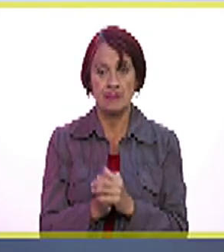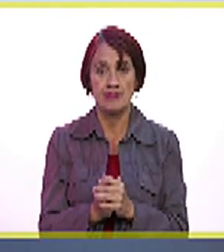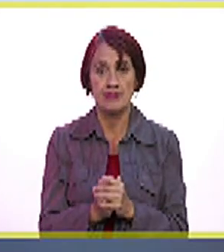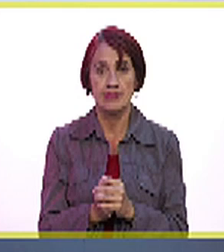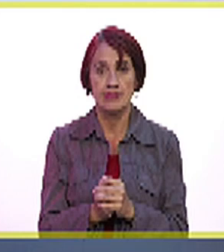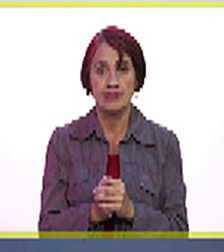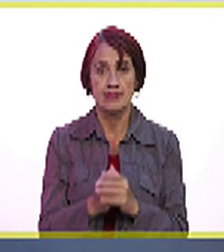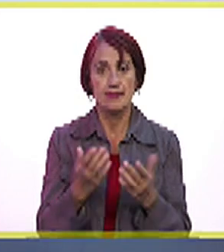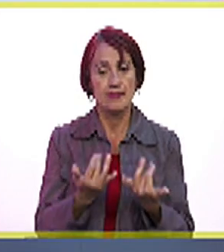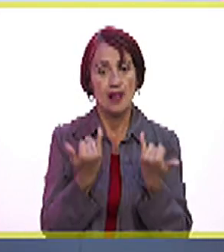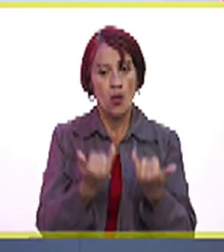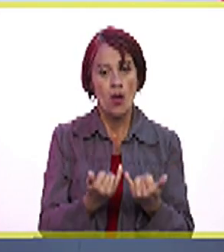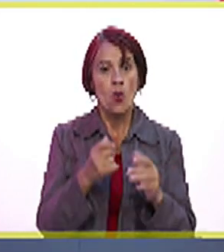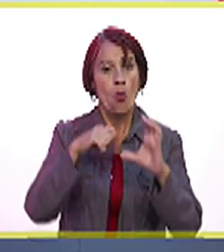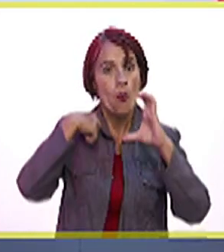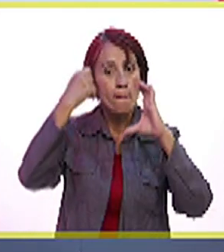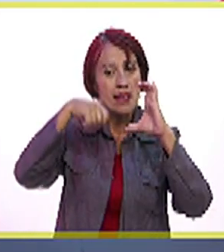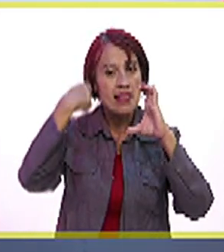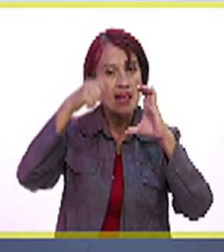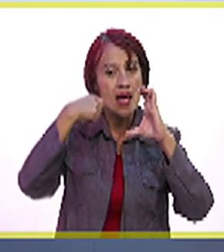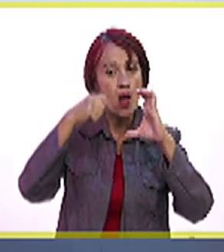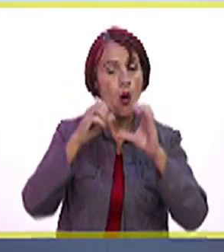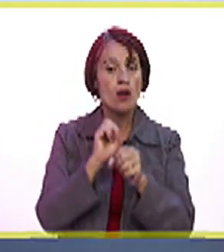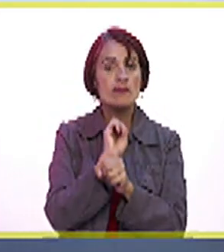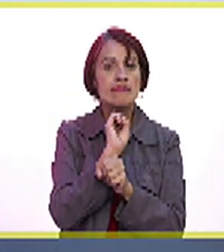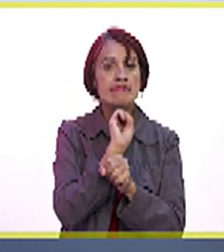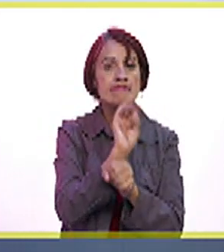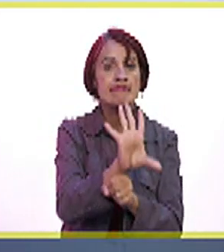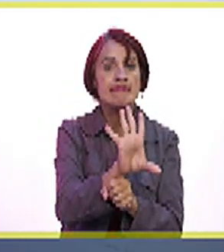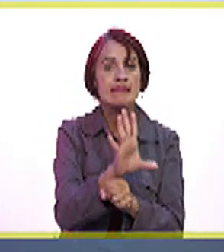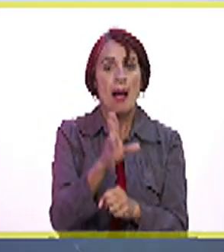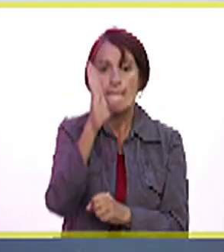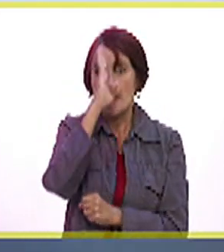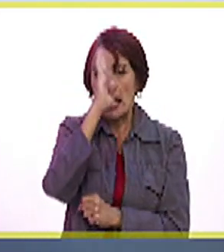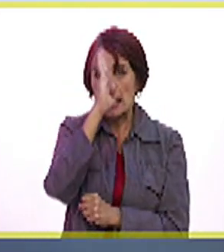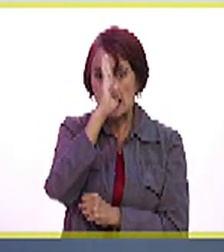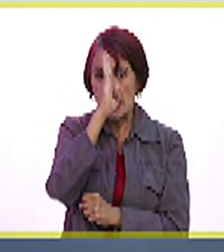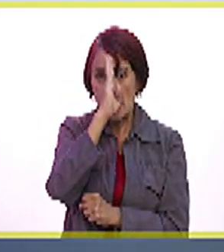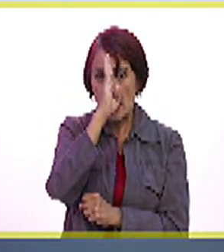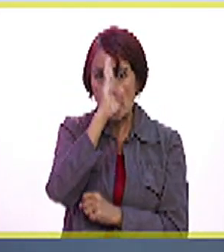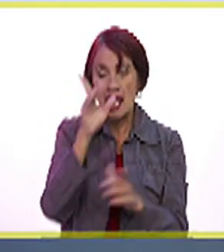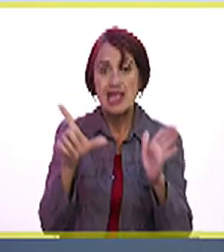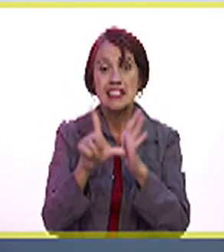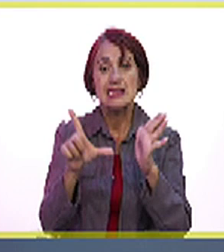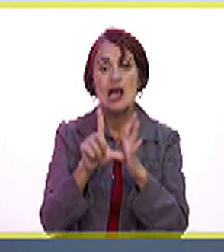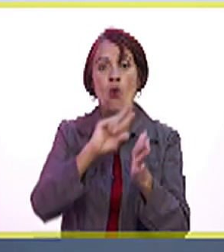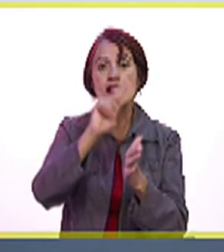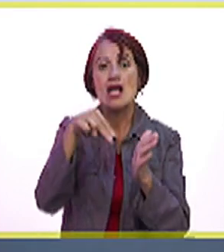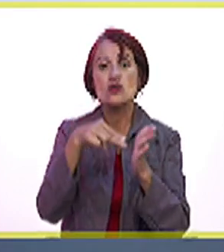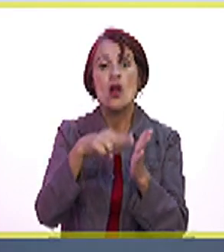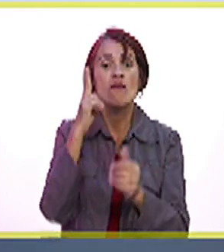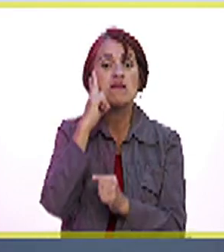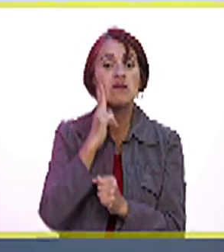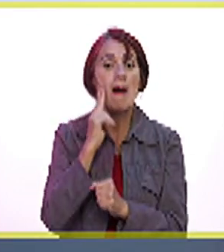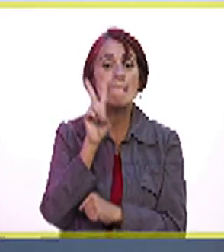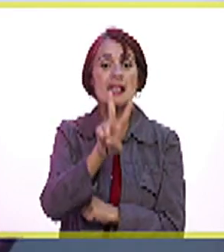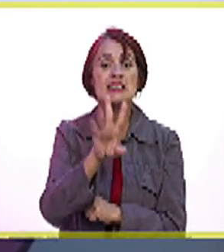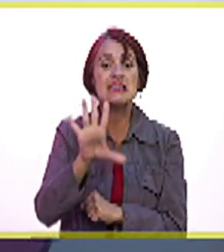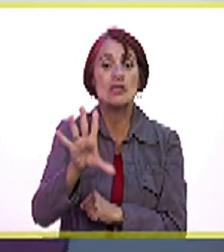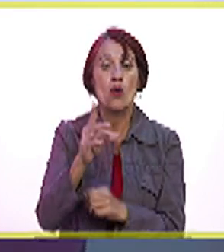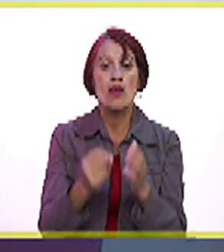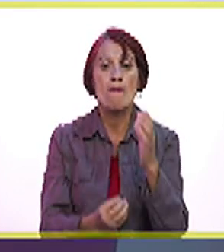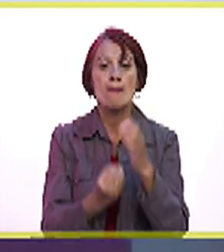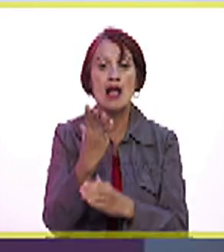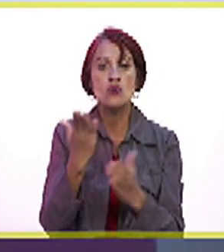a dejar con un video que nos enviaron del estado Barinas, del Liceo Nacional Bolivariano 25 de mayo.